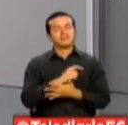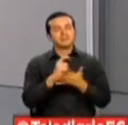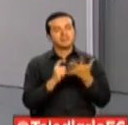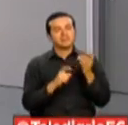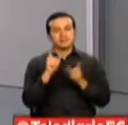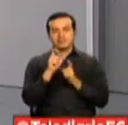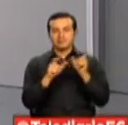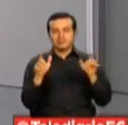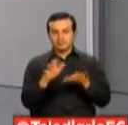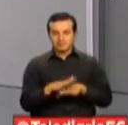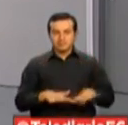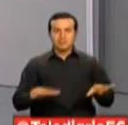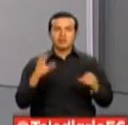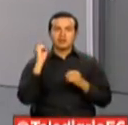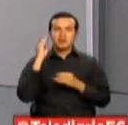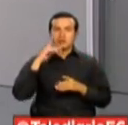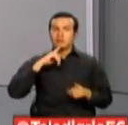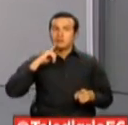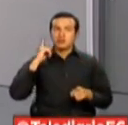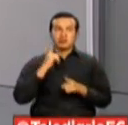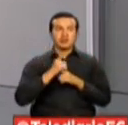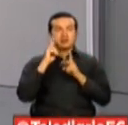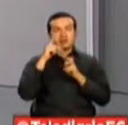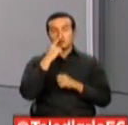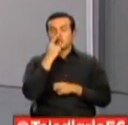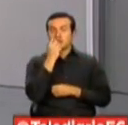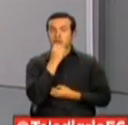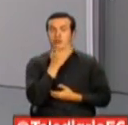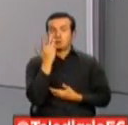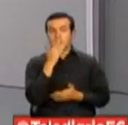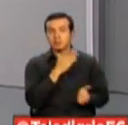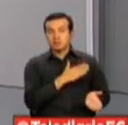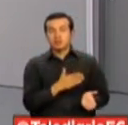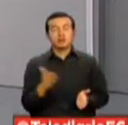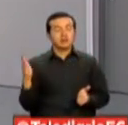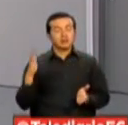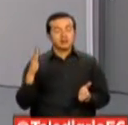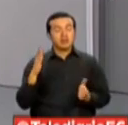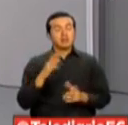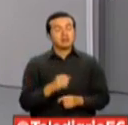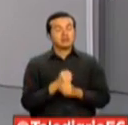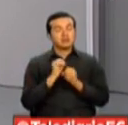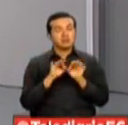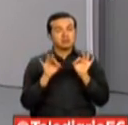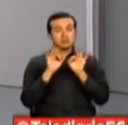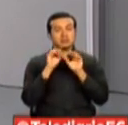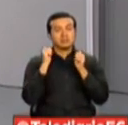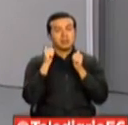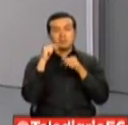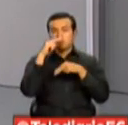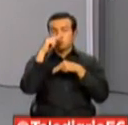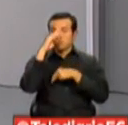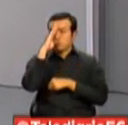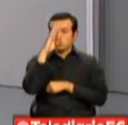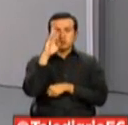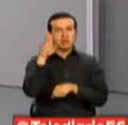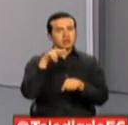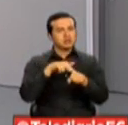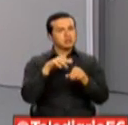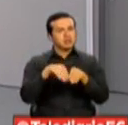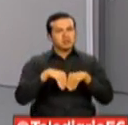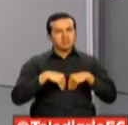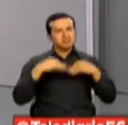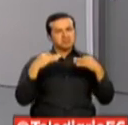la ciudadanía para informar, por supuesto, temas de interés. Y esto es uno de ellos, la seguridad. Y qué bien por la Policía Nacional que se esté